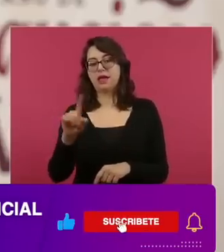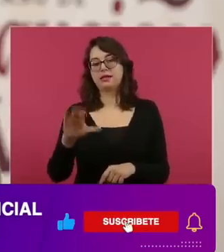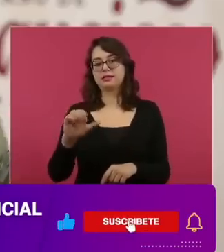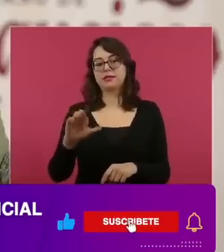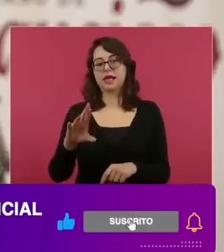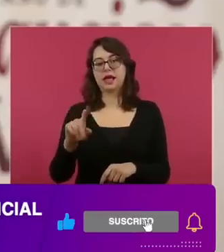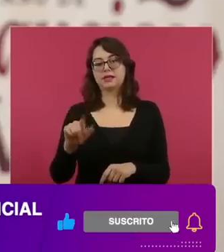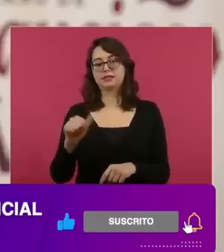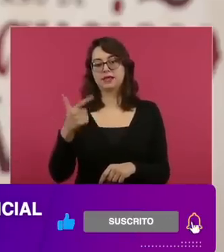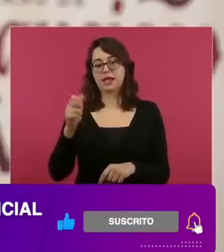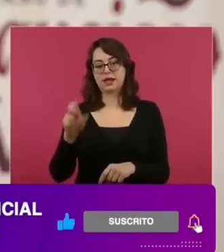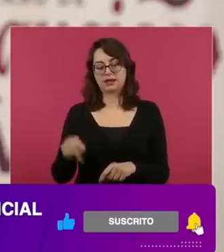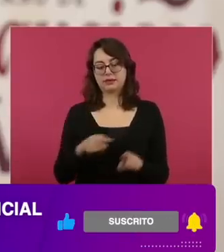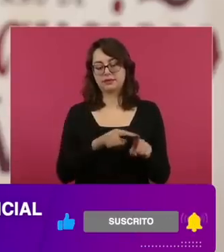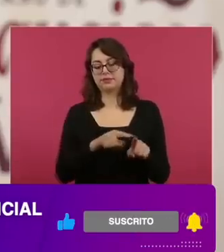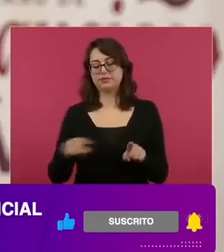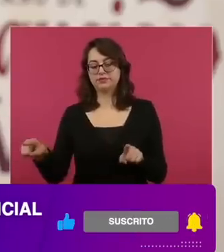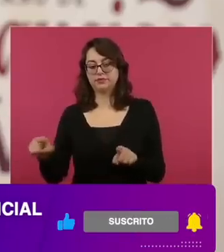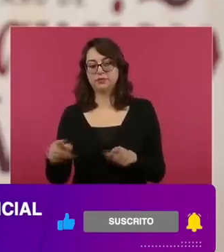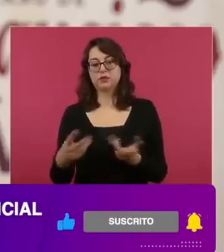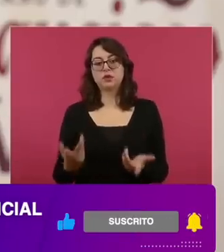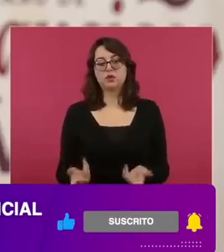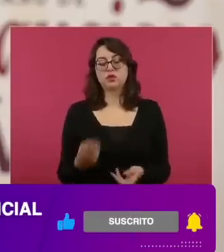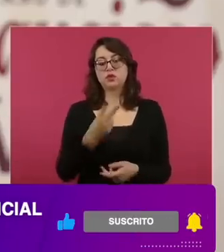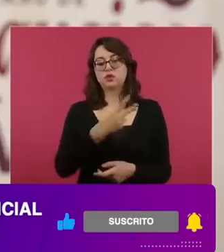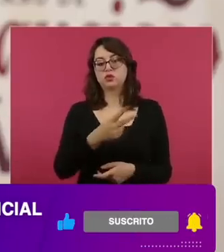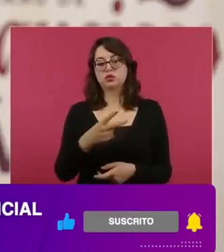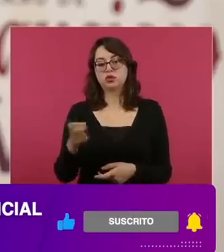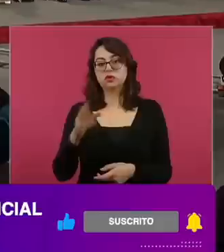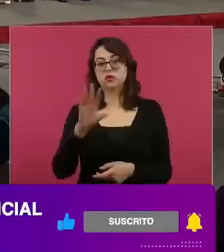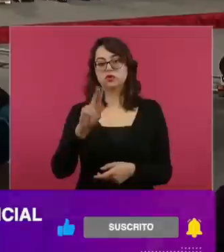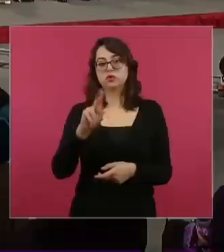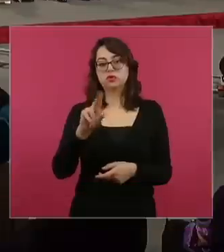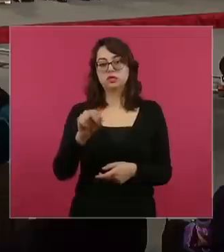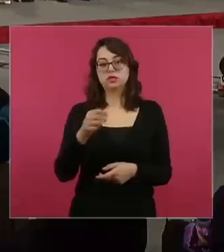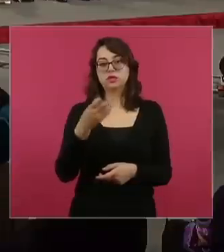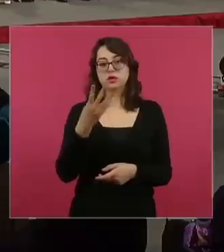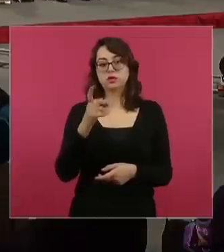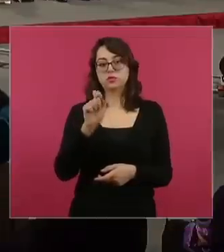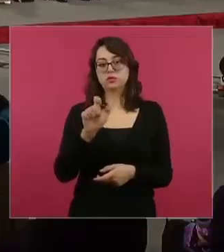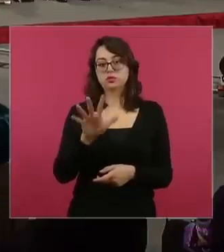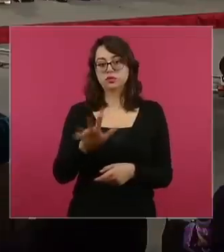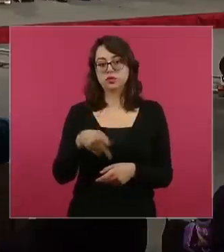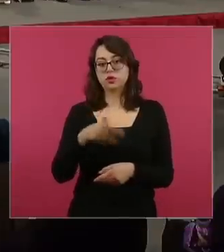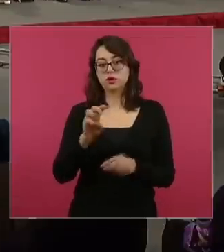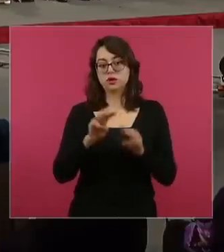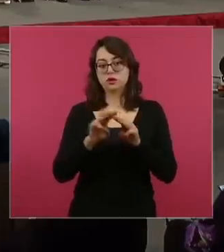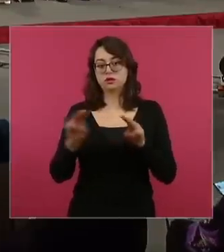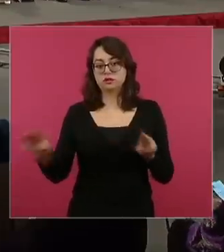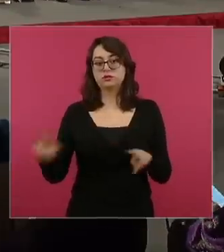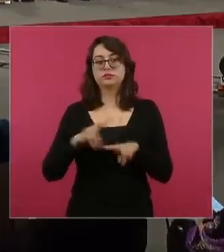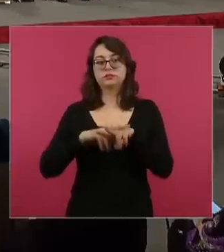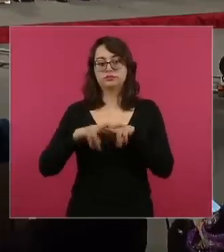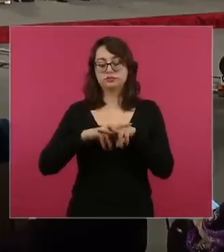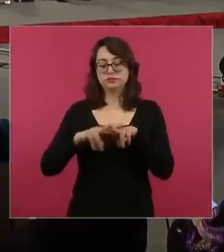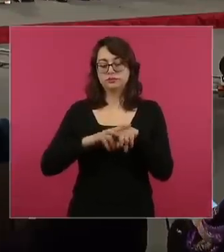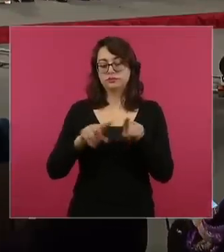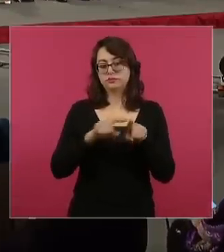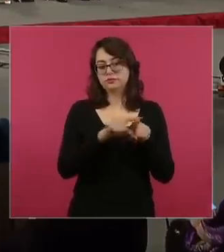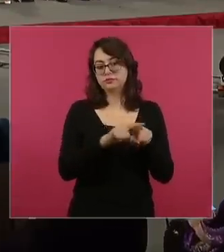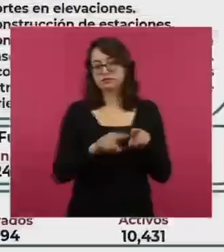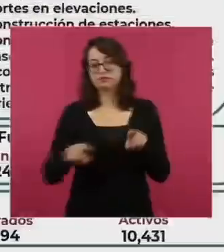254.5 kilómetros de vía sencilla entre cortes y terraplenes.